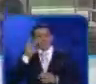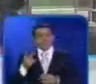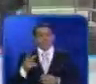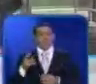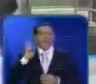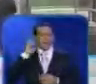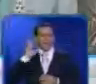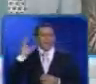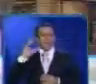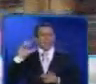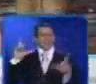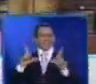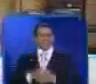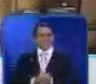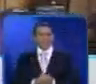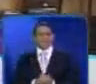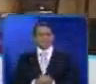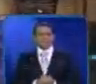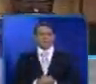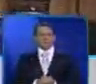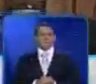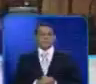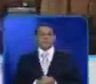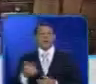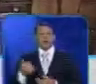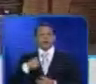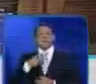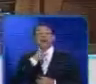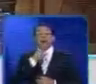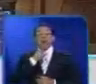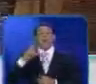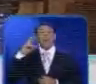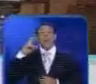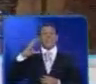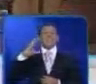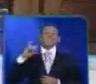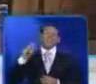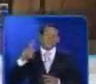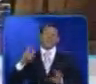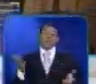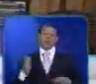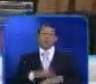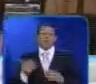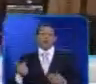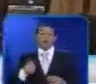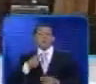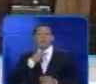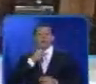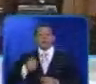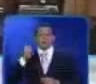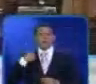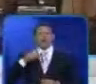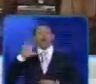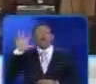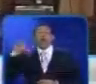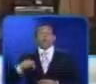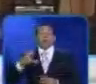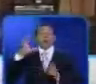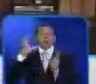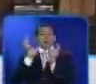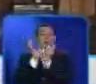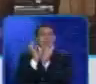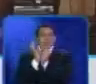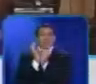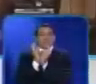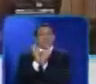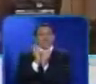Radio Caracas Televisión. Para ver la programación de RCTV, sí, porque por eso más que todo nosotros nos hicimos cable, porque a mí me